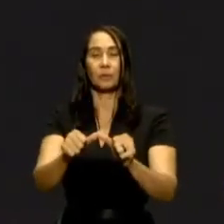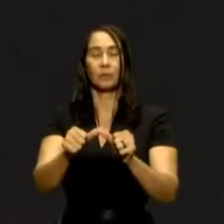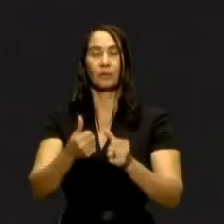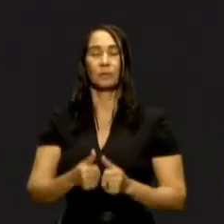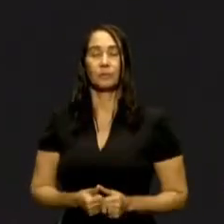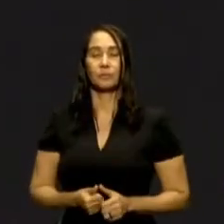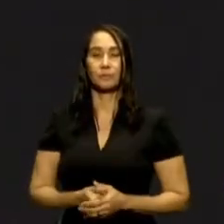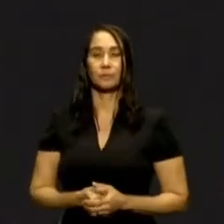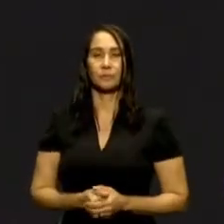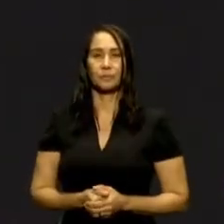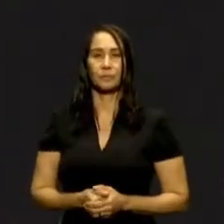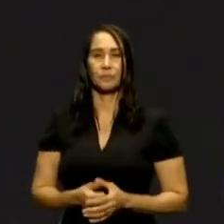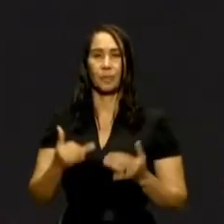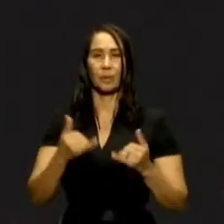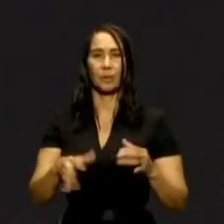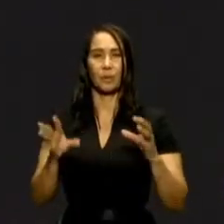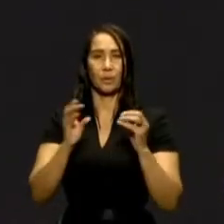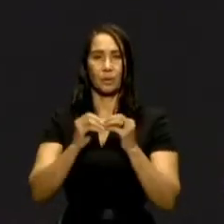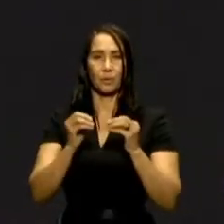creciendo.